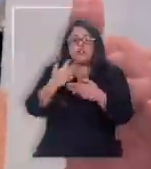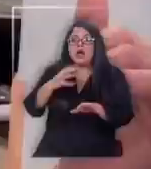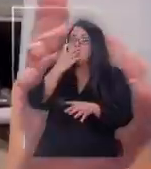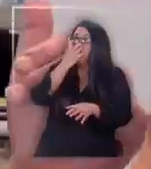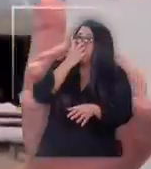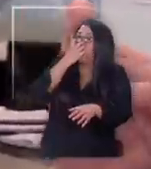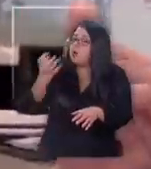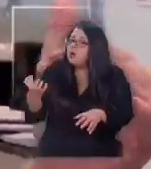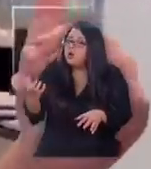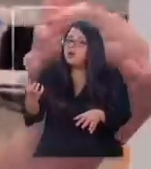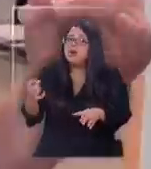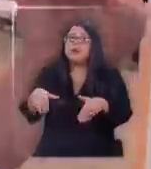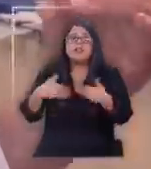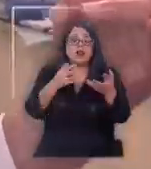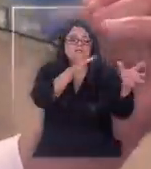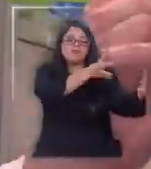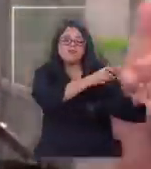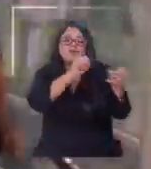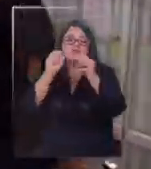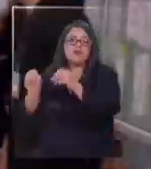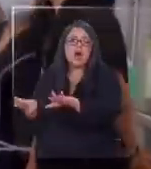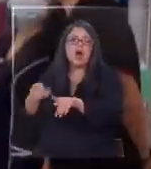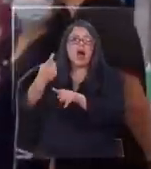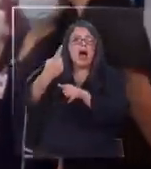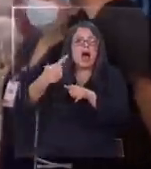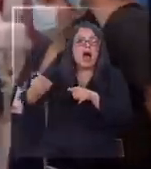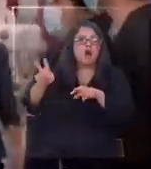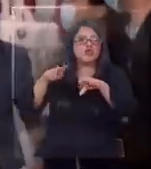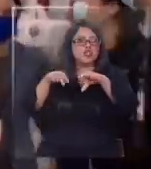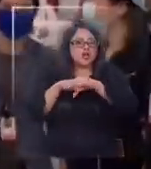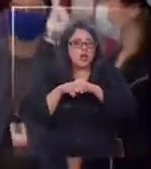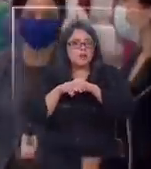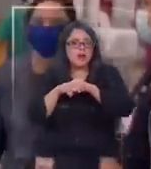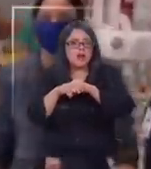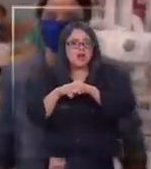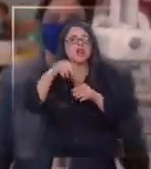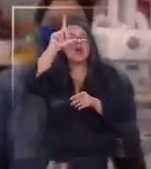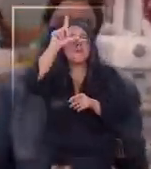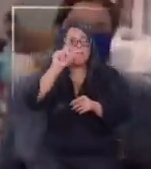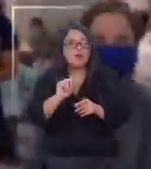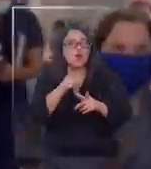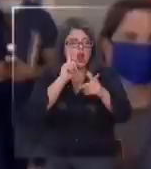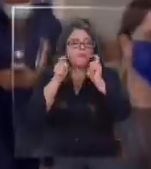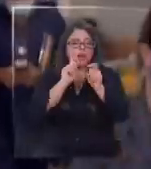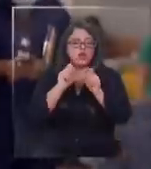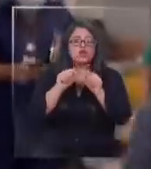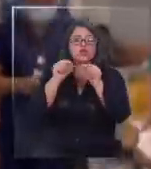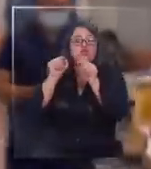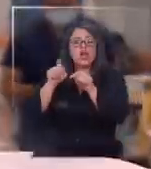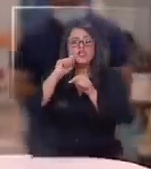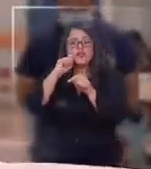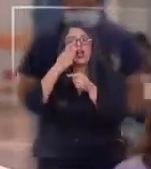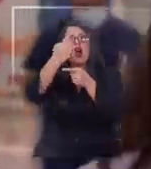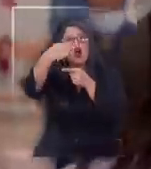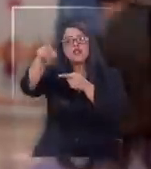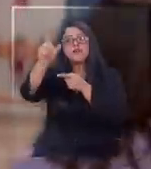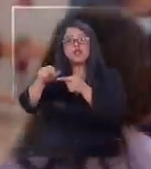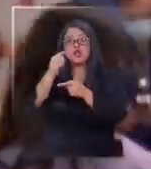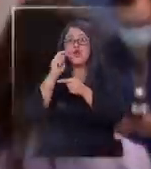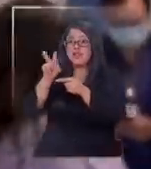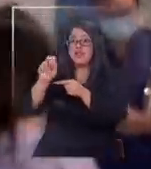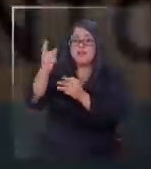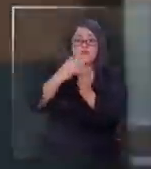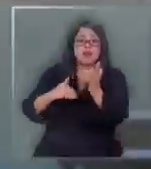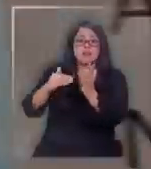a una unidad de menos complejidad, yo creo que en un par de horas. Y allí vamos a recibir uno de los que viste que está en el